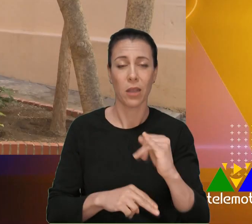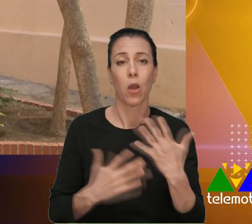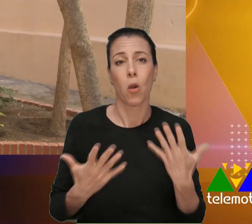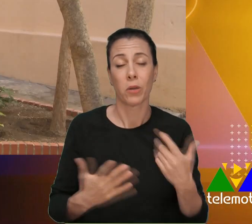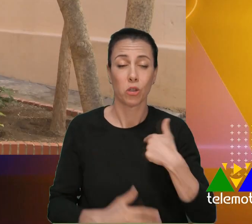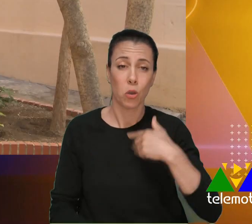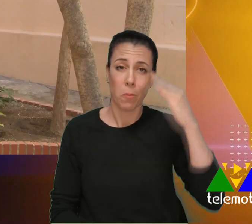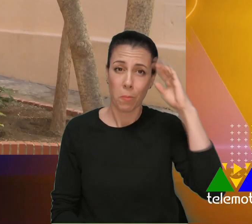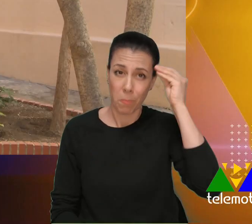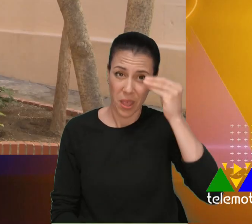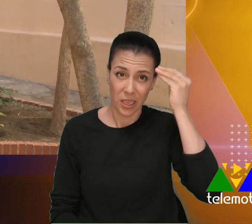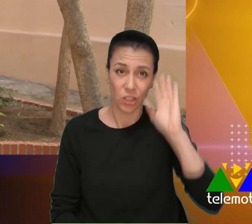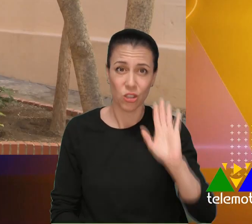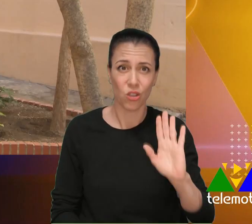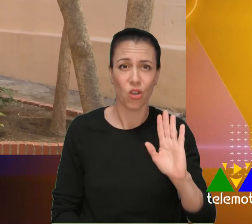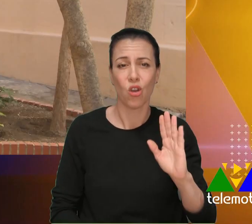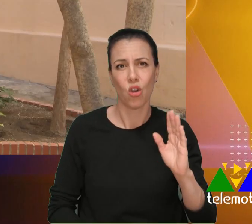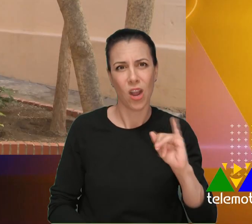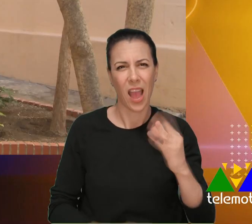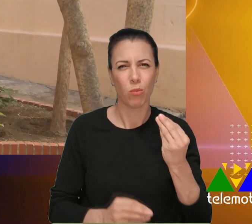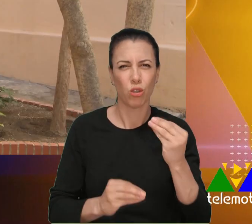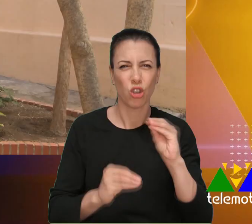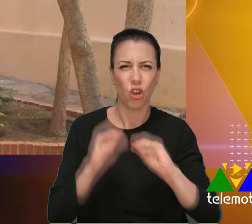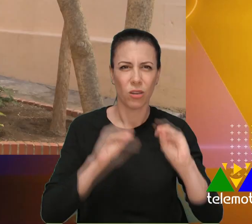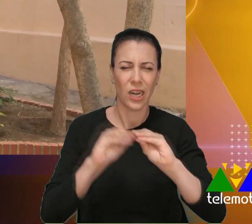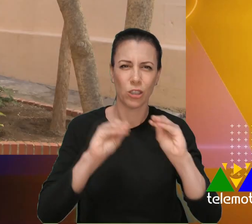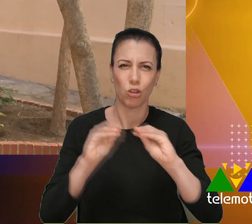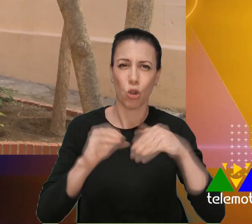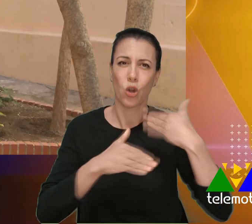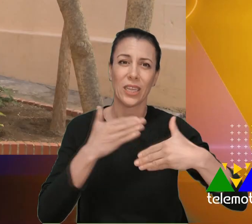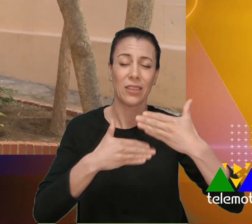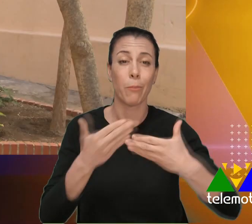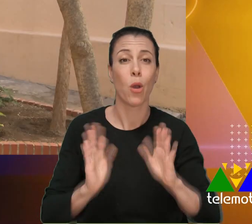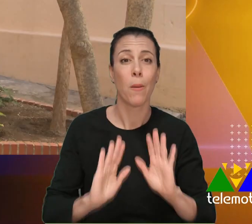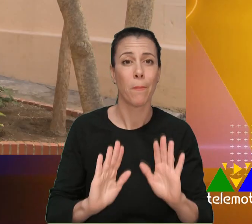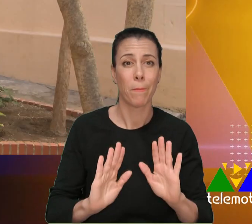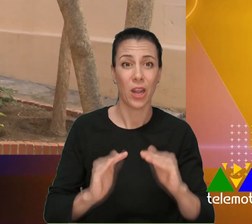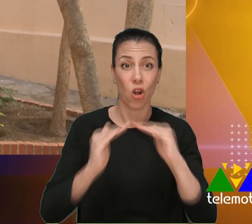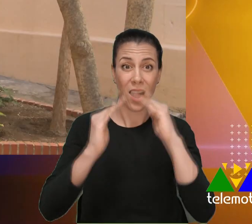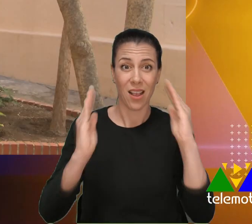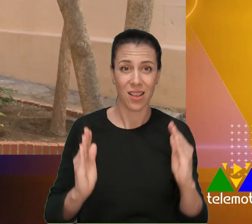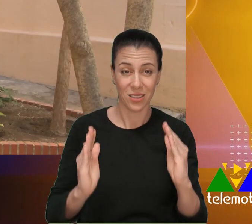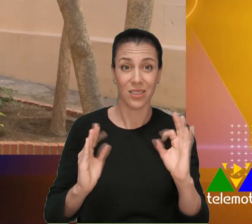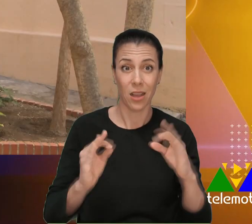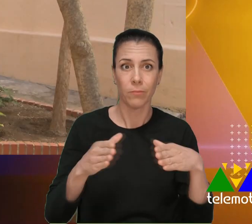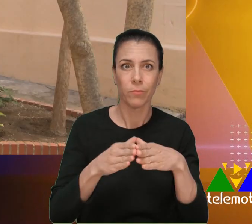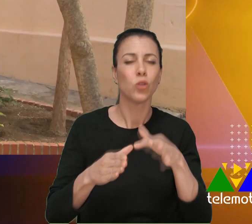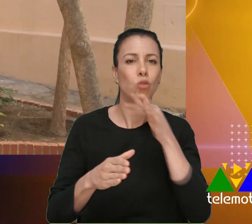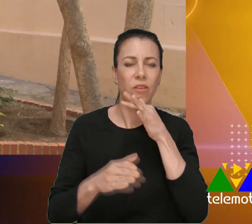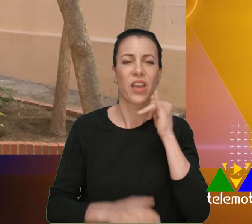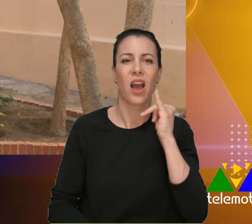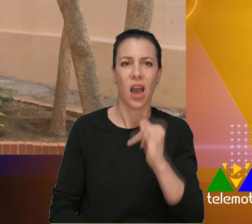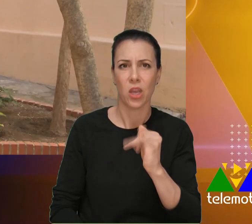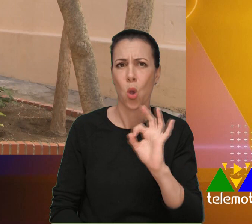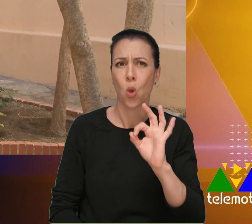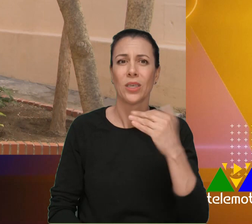yo supongo que está bastante retocada, ¿no? Arreglada y tal con el paso del tiempo, pero la casa parroquial todavía existe, o